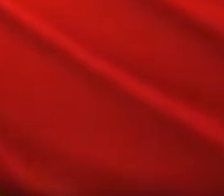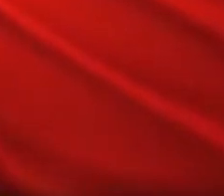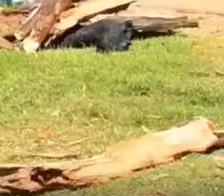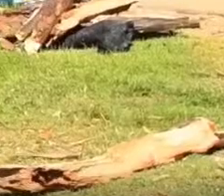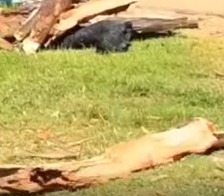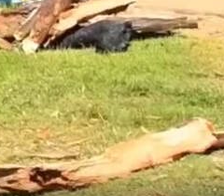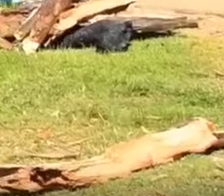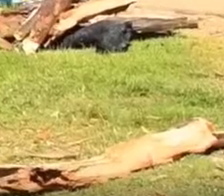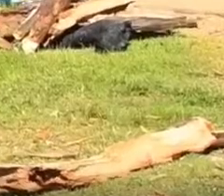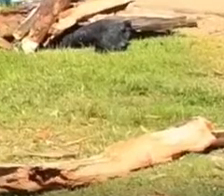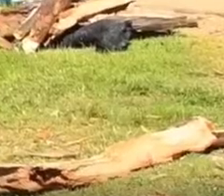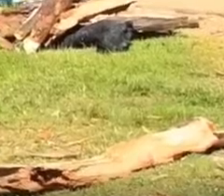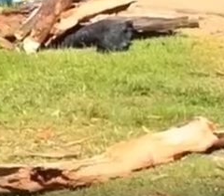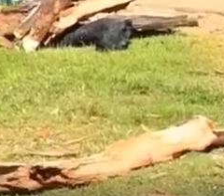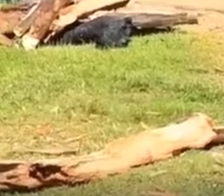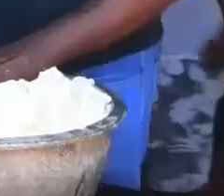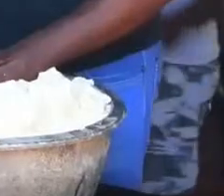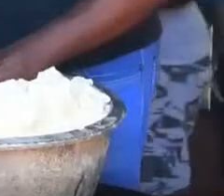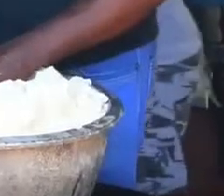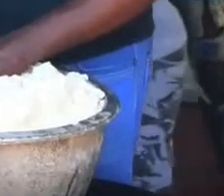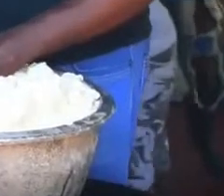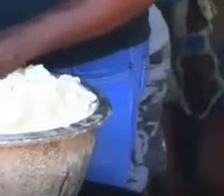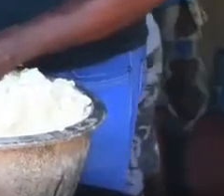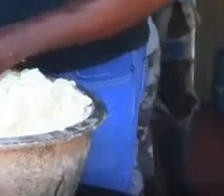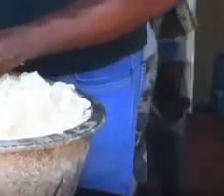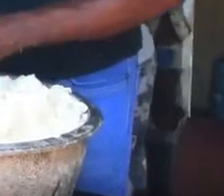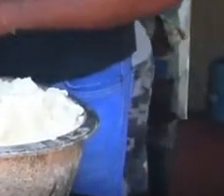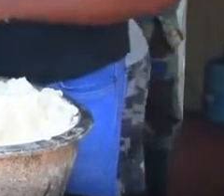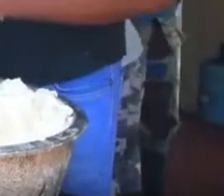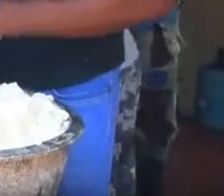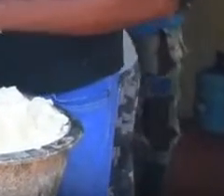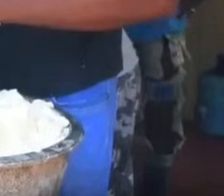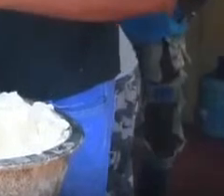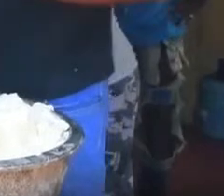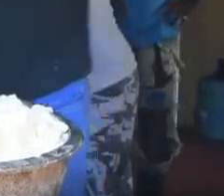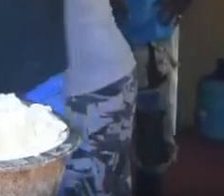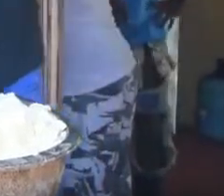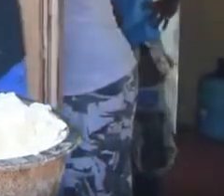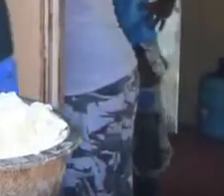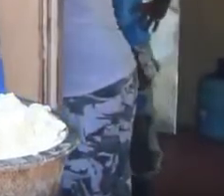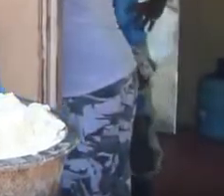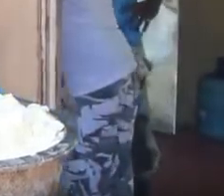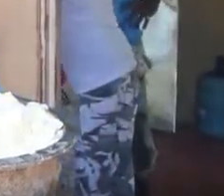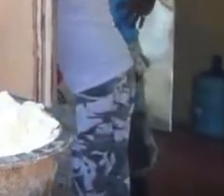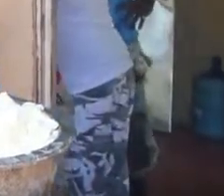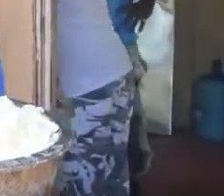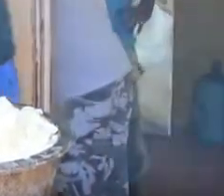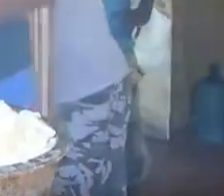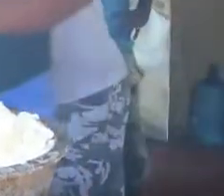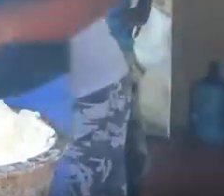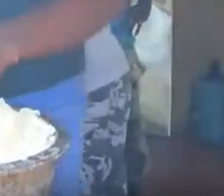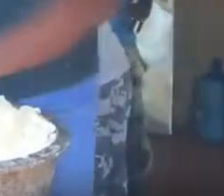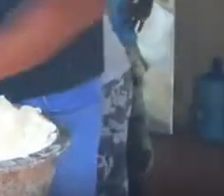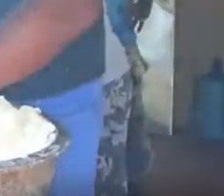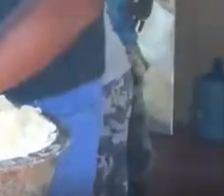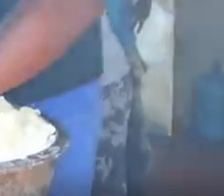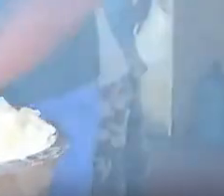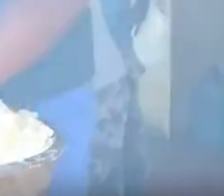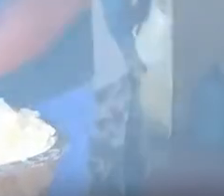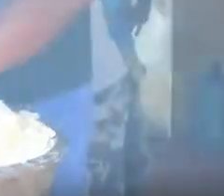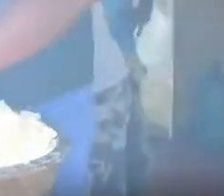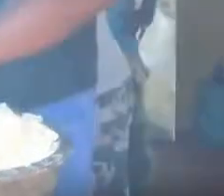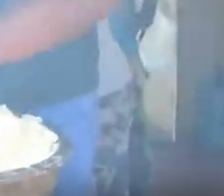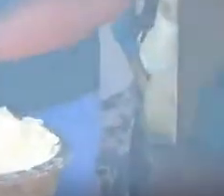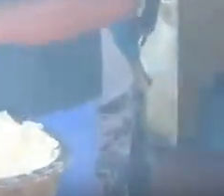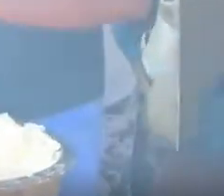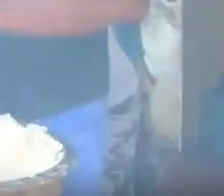nosotros, lo iniciaron mi padre antes de yo nacer y se han venido sustentando con eso. Hacemos una